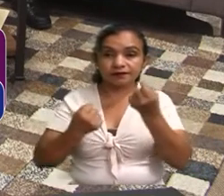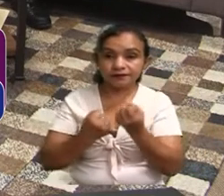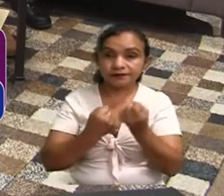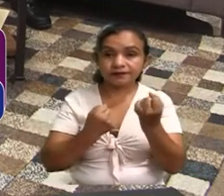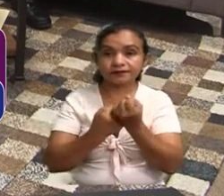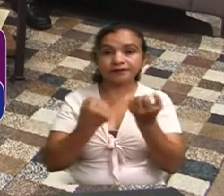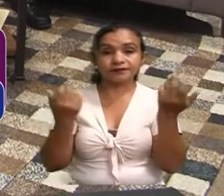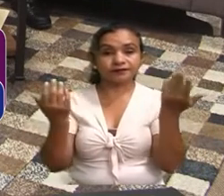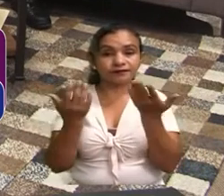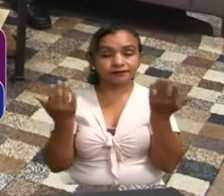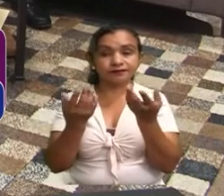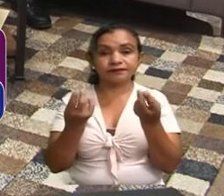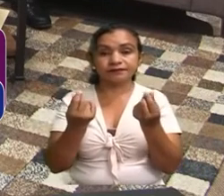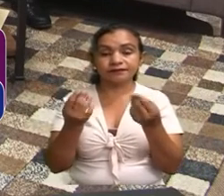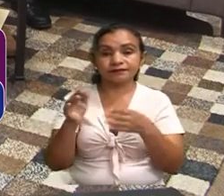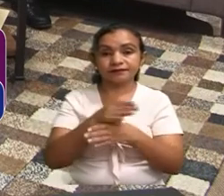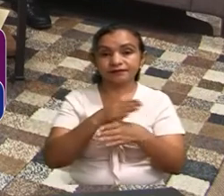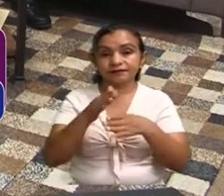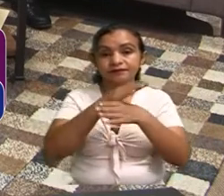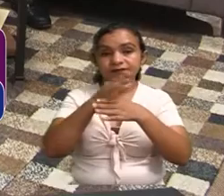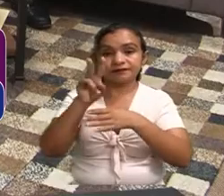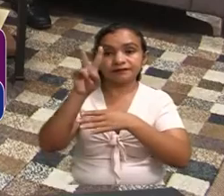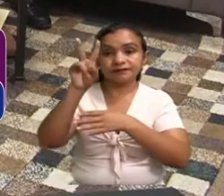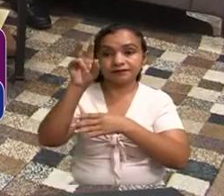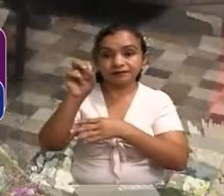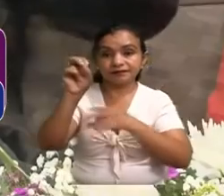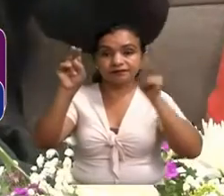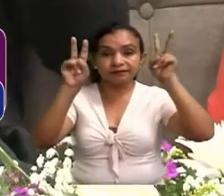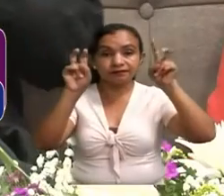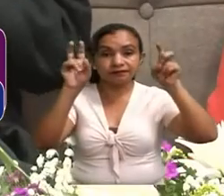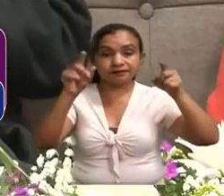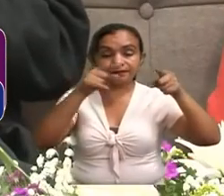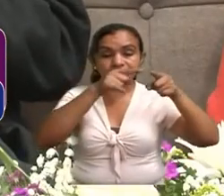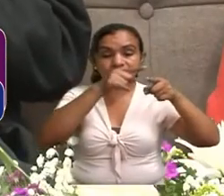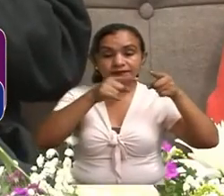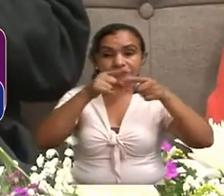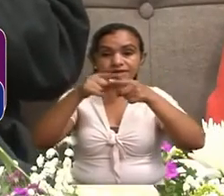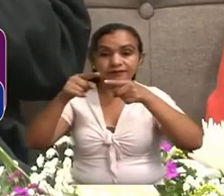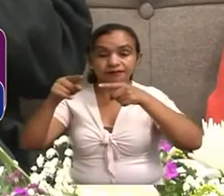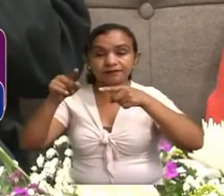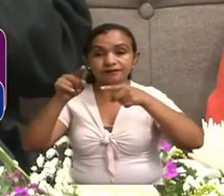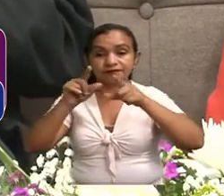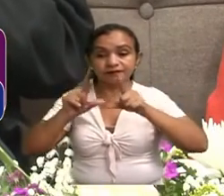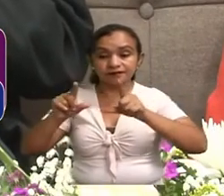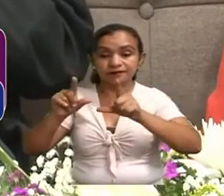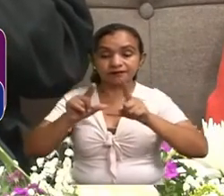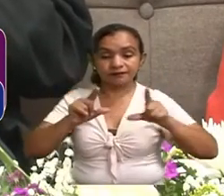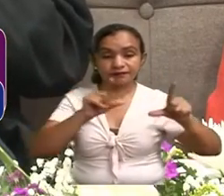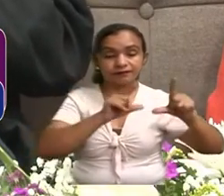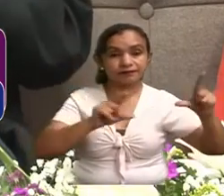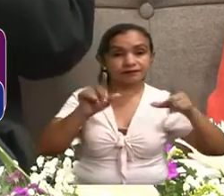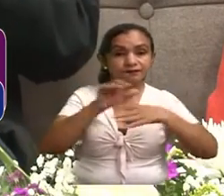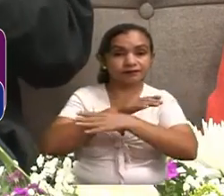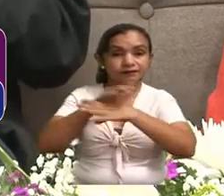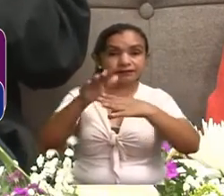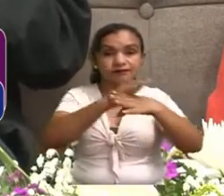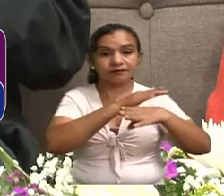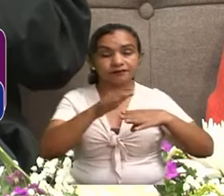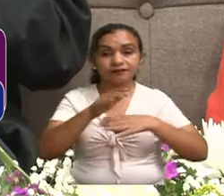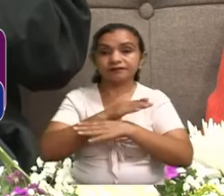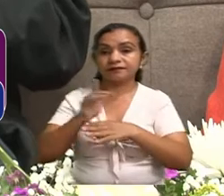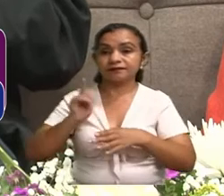sostenibilidad. Entonces ahí van a haber 20 temas más que se van a dividir en diferentes salas, y cada quien, porque tenemos un